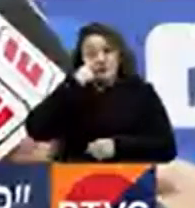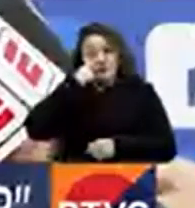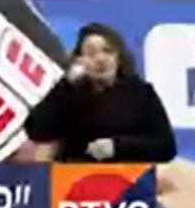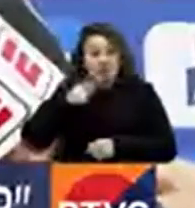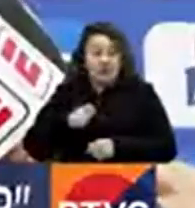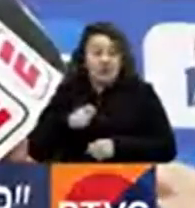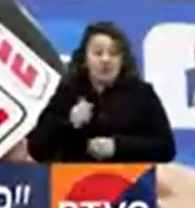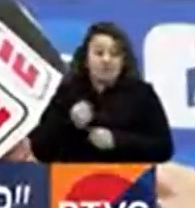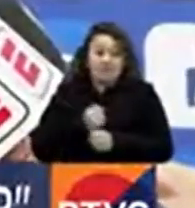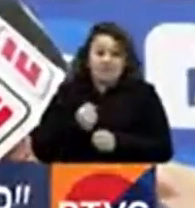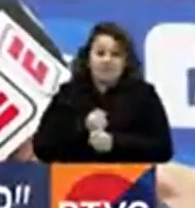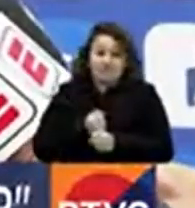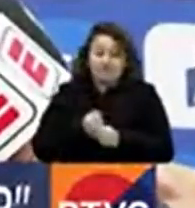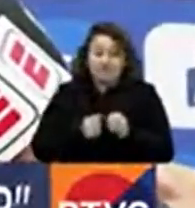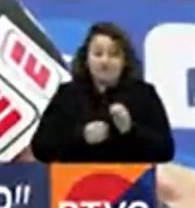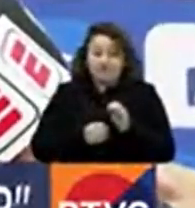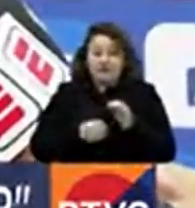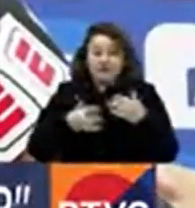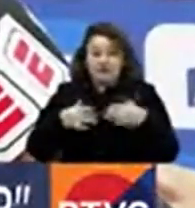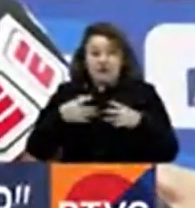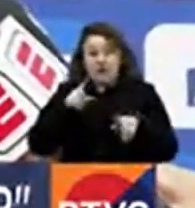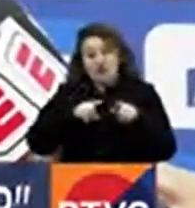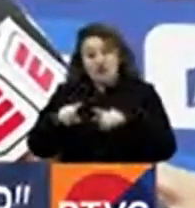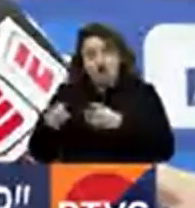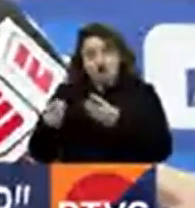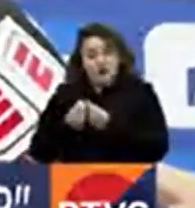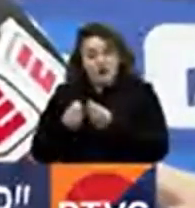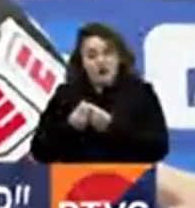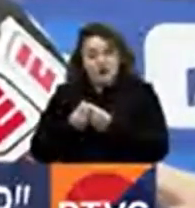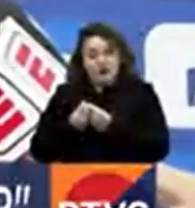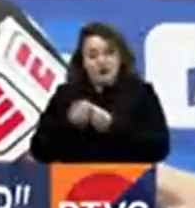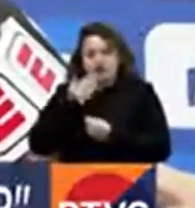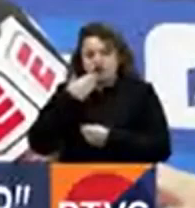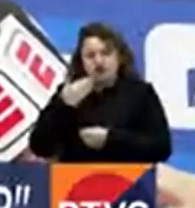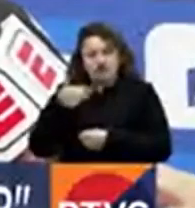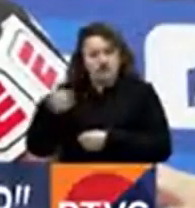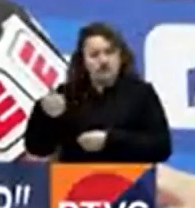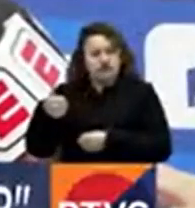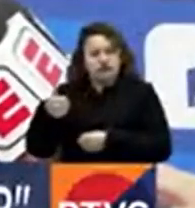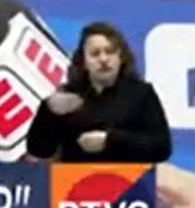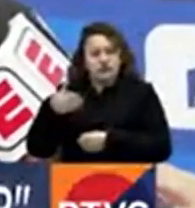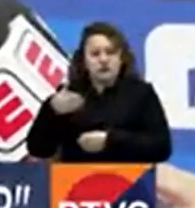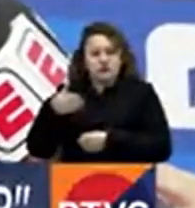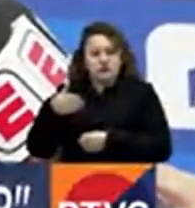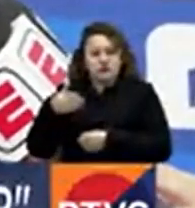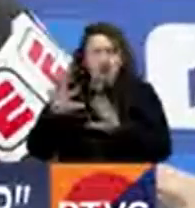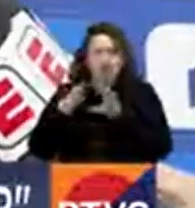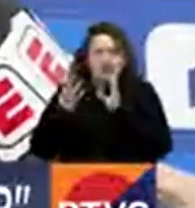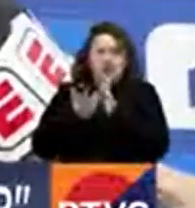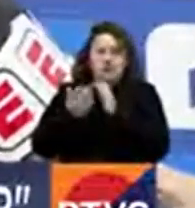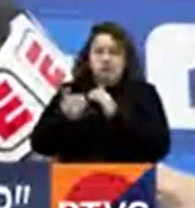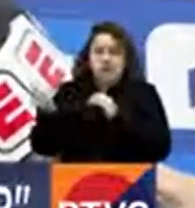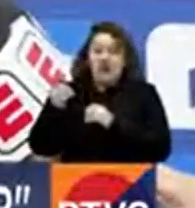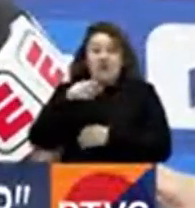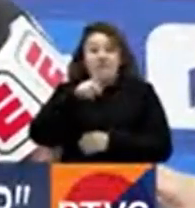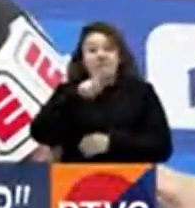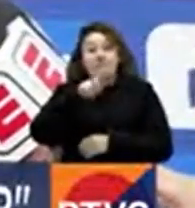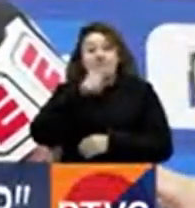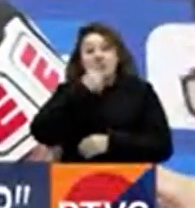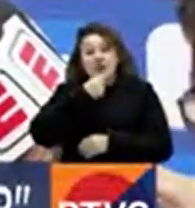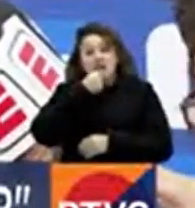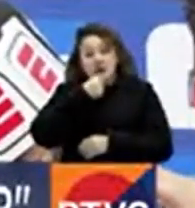bastante y bueno, no, tengo compañeros muy grandes mundialmente como está Falcao,